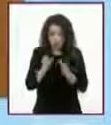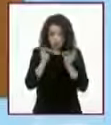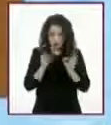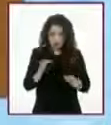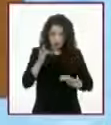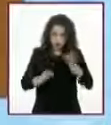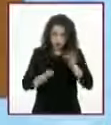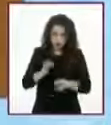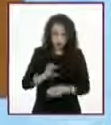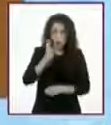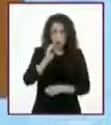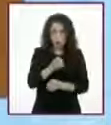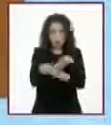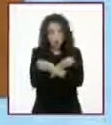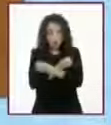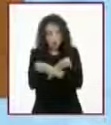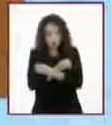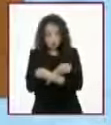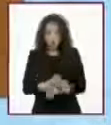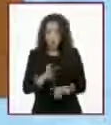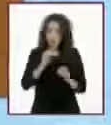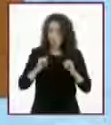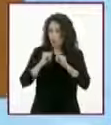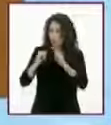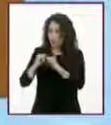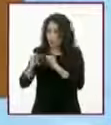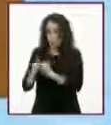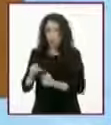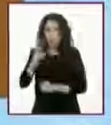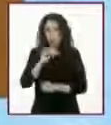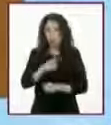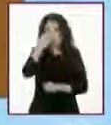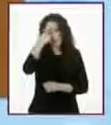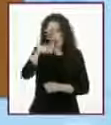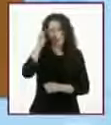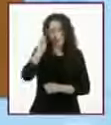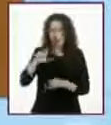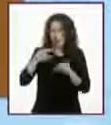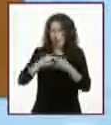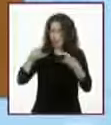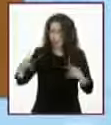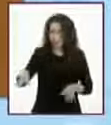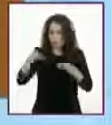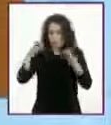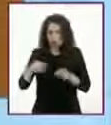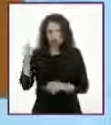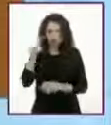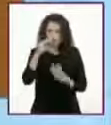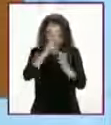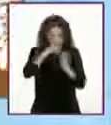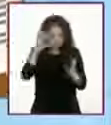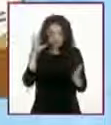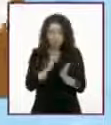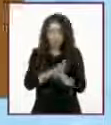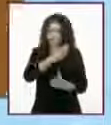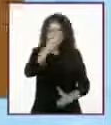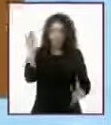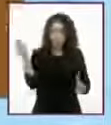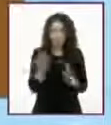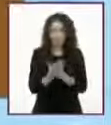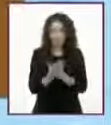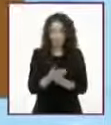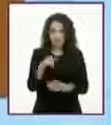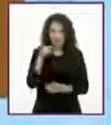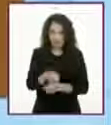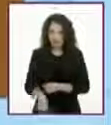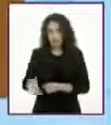instituciones, así como para regular o dejar constancia de hechos específicos. Los escritos y documentos se encuentran en